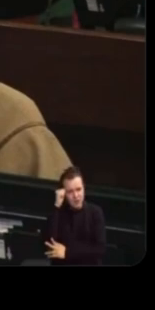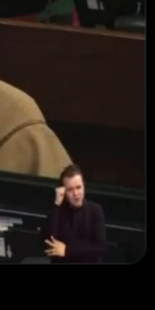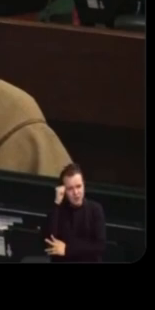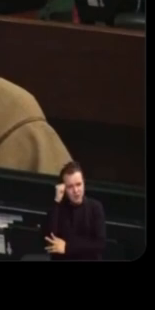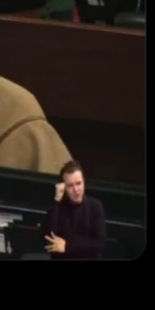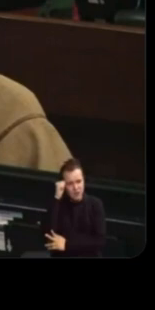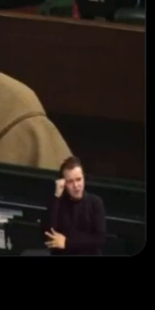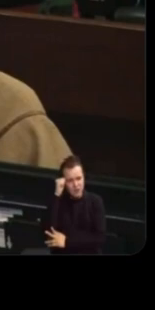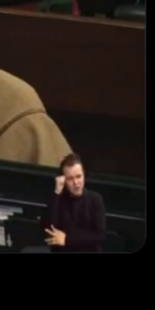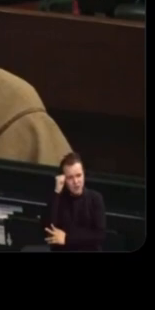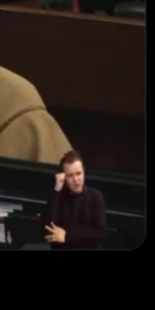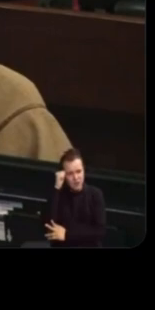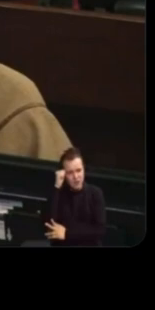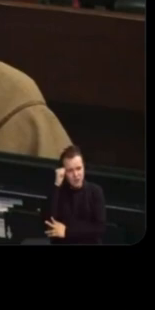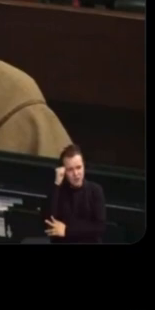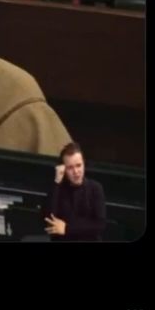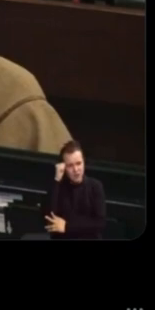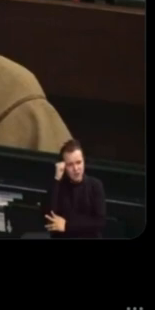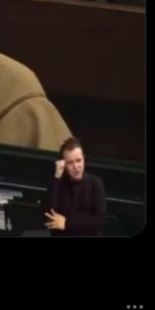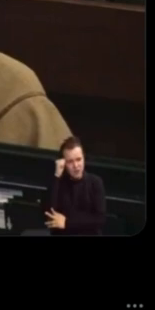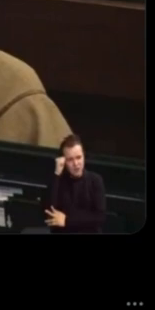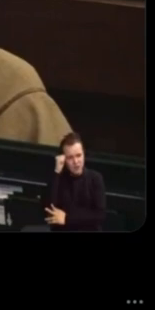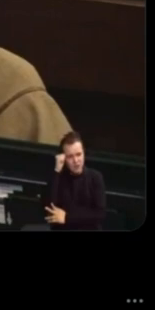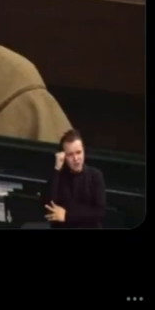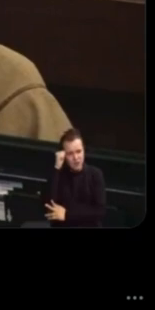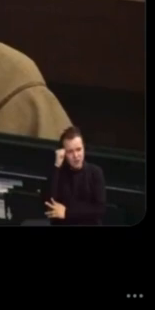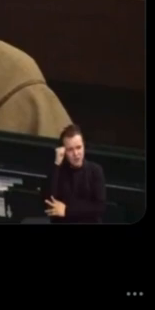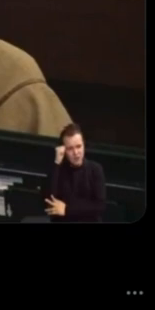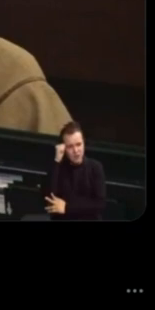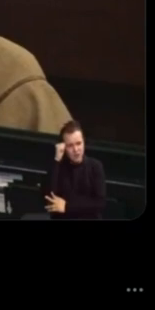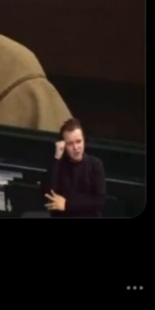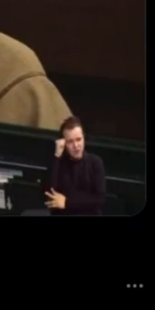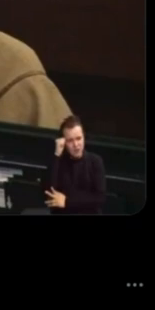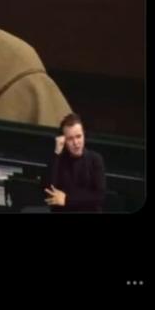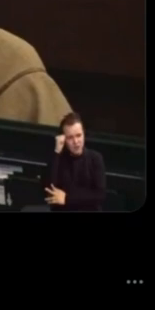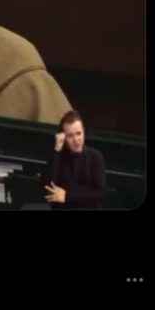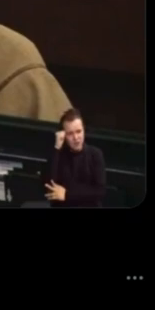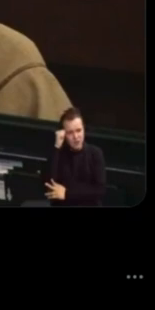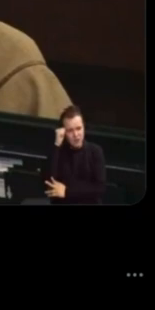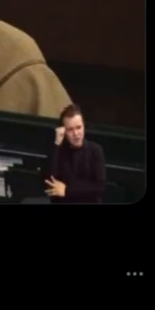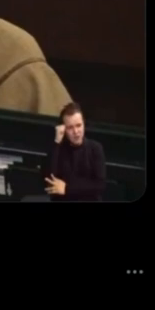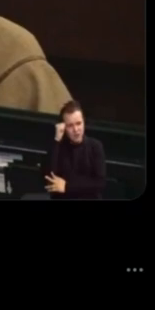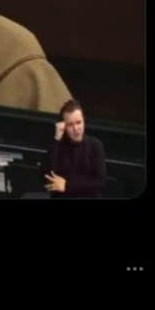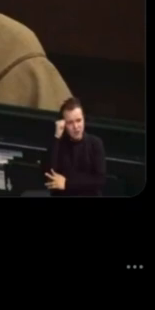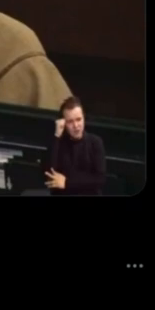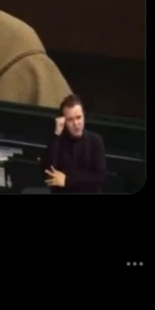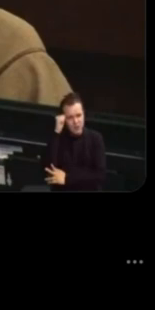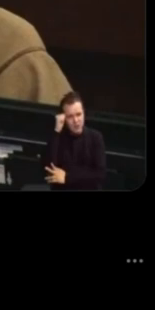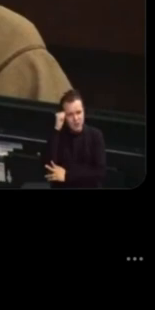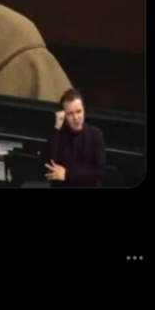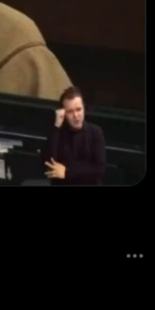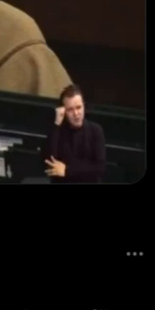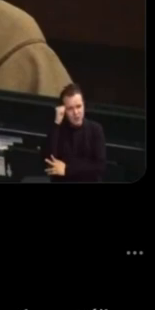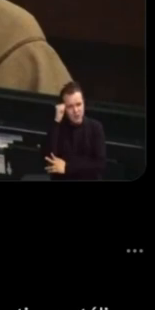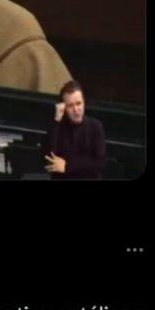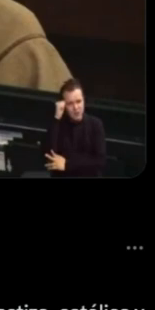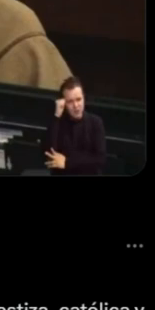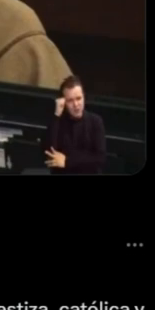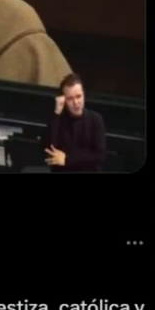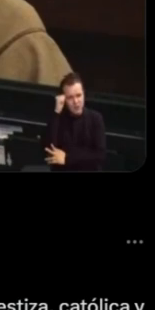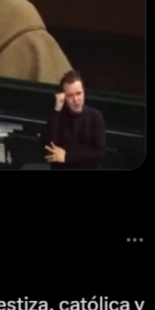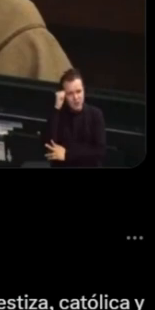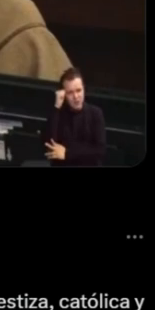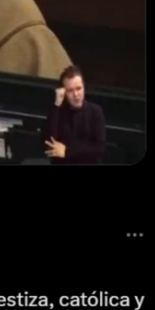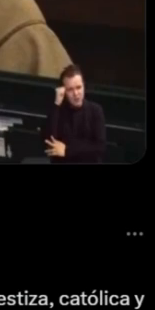Qué curioso, ¿no es cierto? Lo que hicieron es un atentado, no solo para esa revista, sino para todos